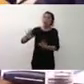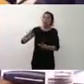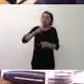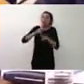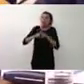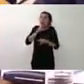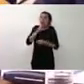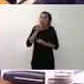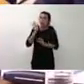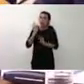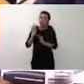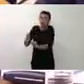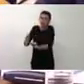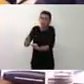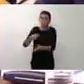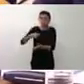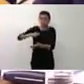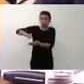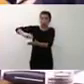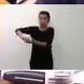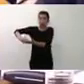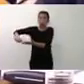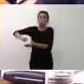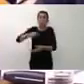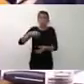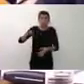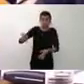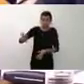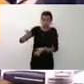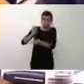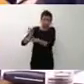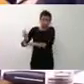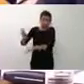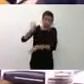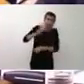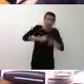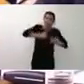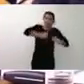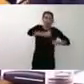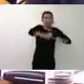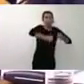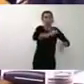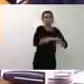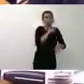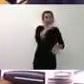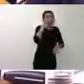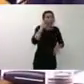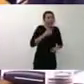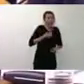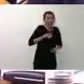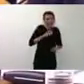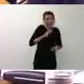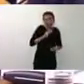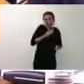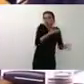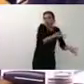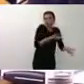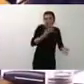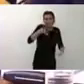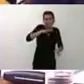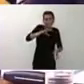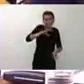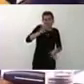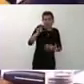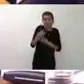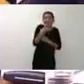Y yo corría, cuesta arriba, para decirle a mi abuela, llegó, llegó, ya